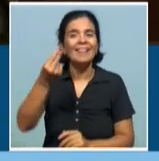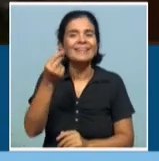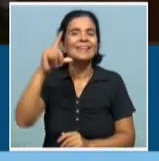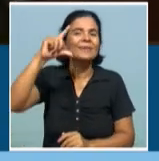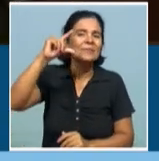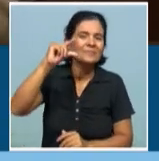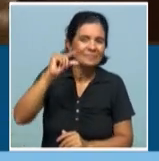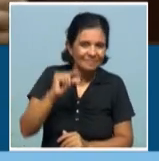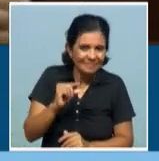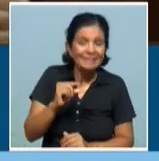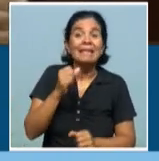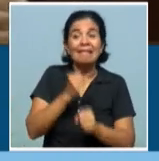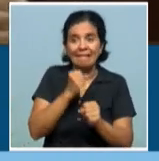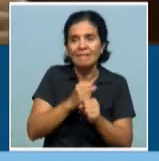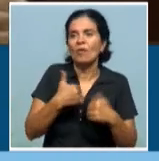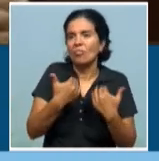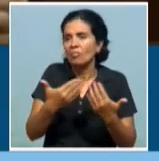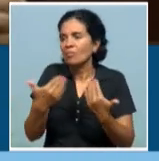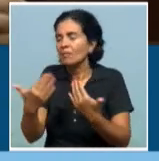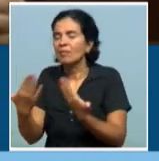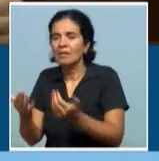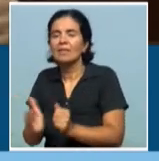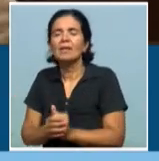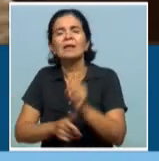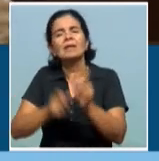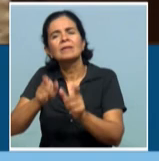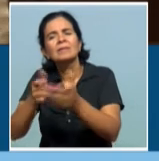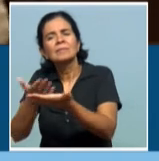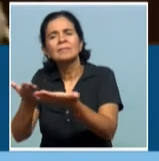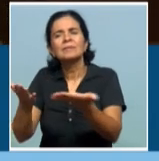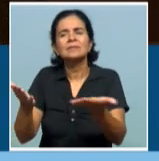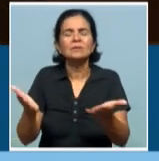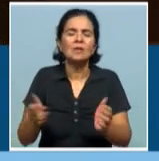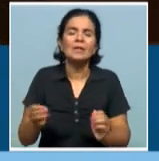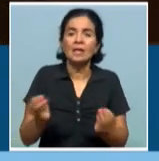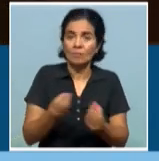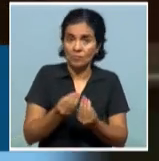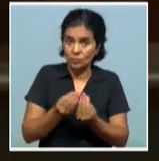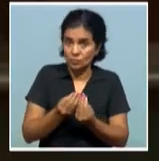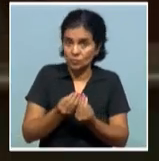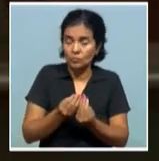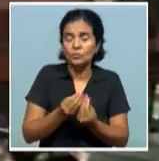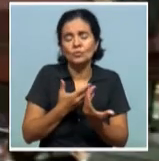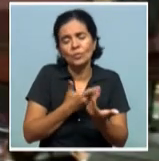que genera enormes fuentes de trabajo y trae gran beneficio a los productores de San Luis.